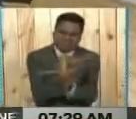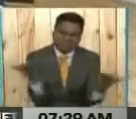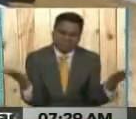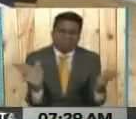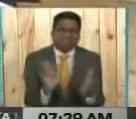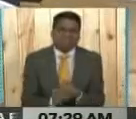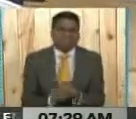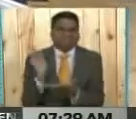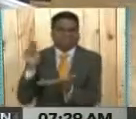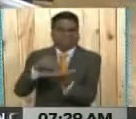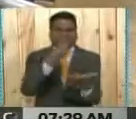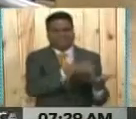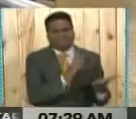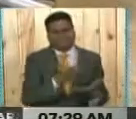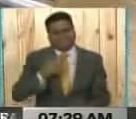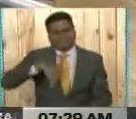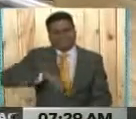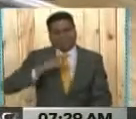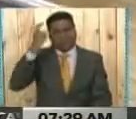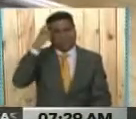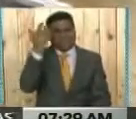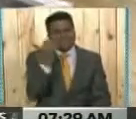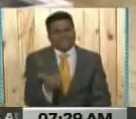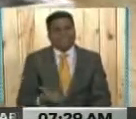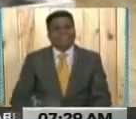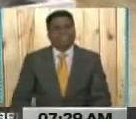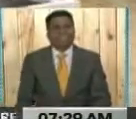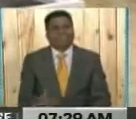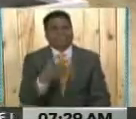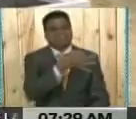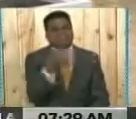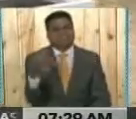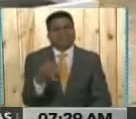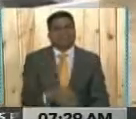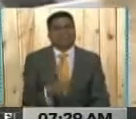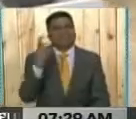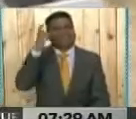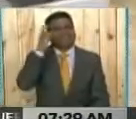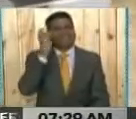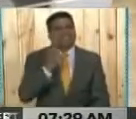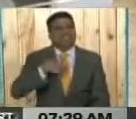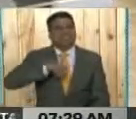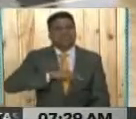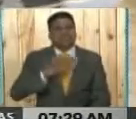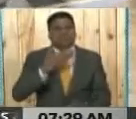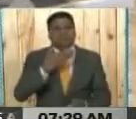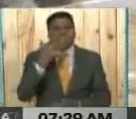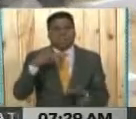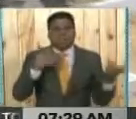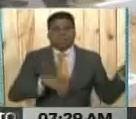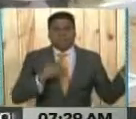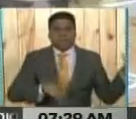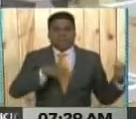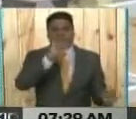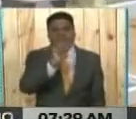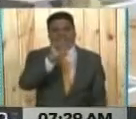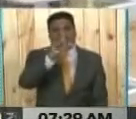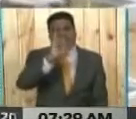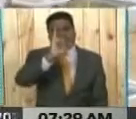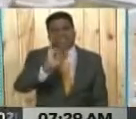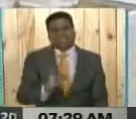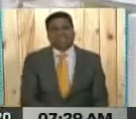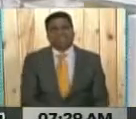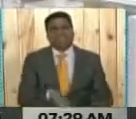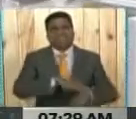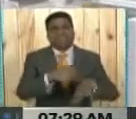estar presente aquí con nosotros este día, extraordinario día de nuestro cantor Ali Primera, el ministro de Cultura Freddy Ñáñez